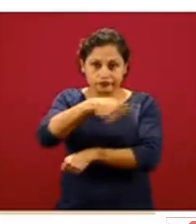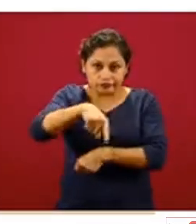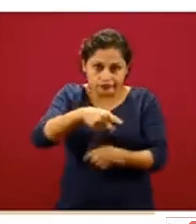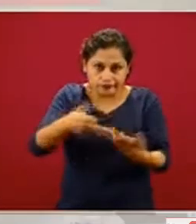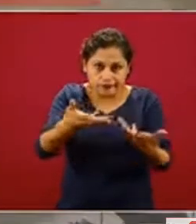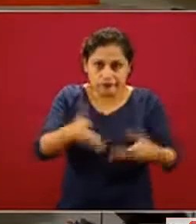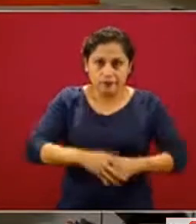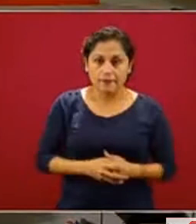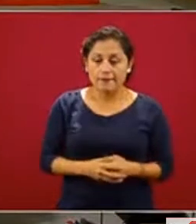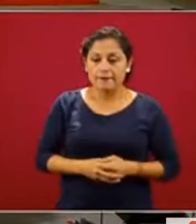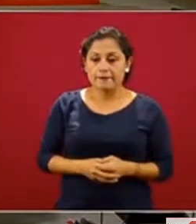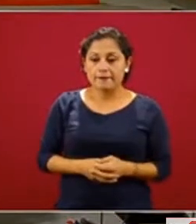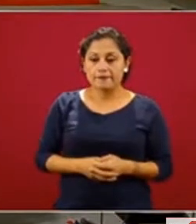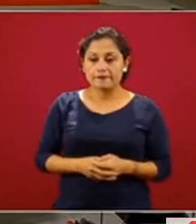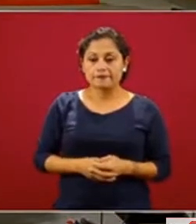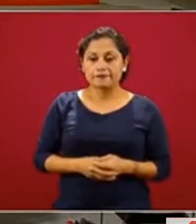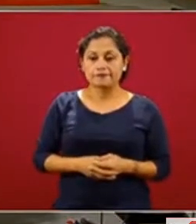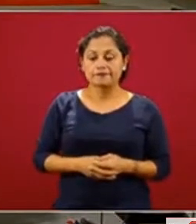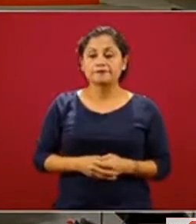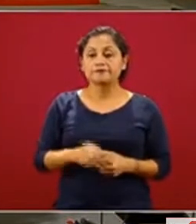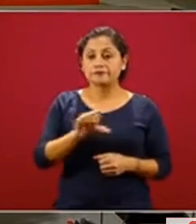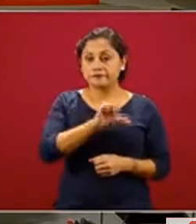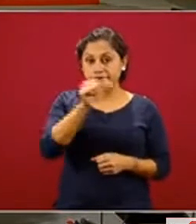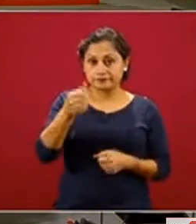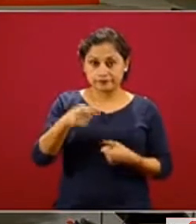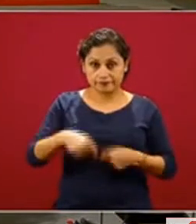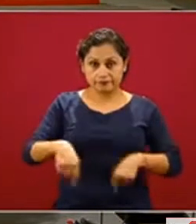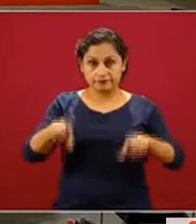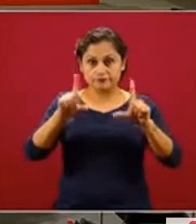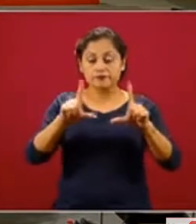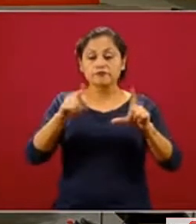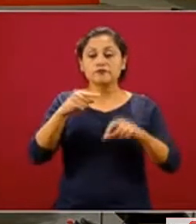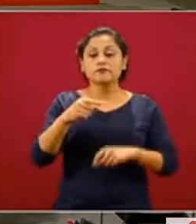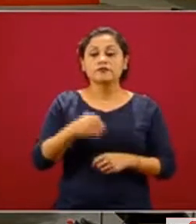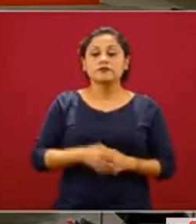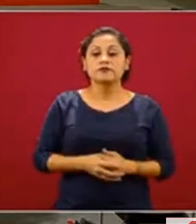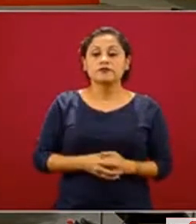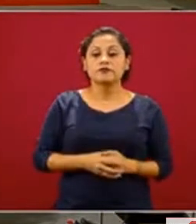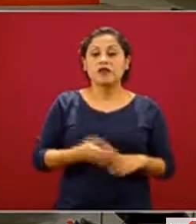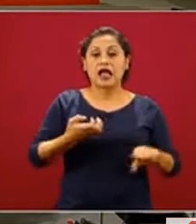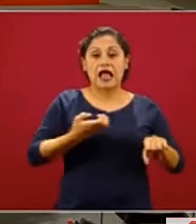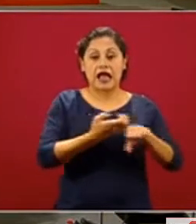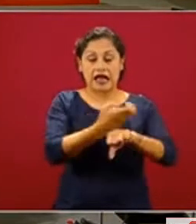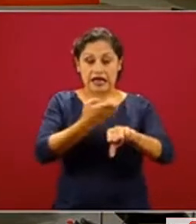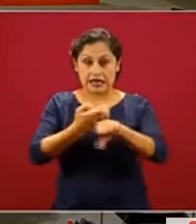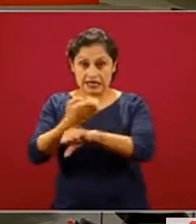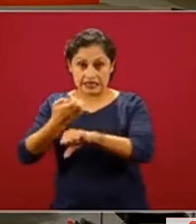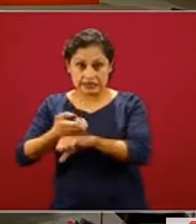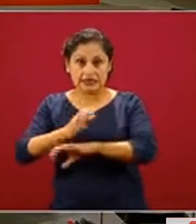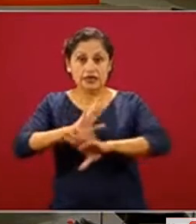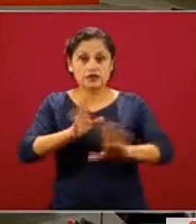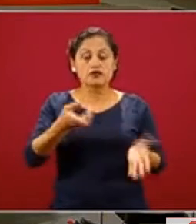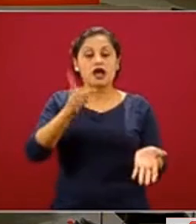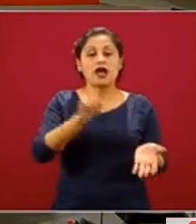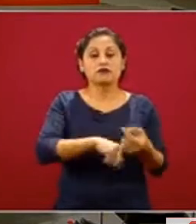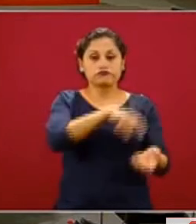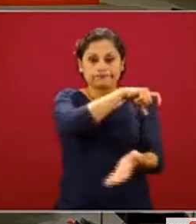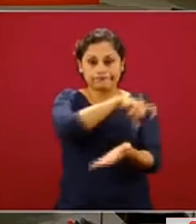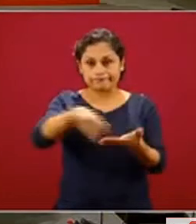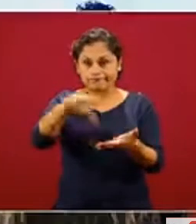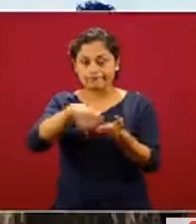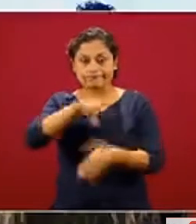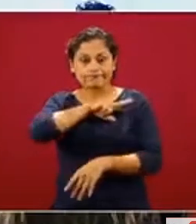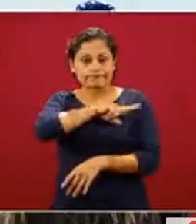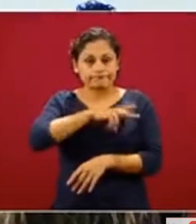La siguiente, tenemos una existencia de insecticidas. Los estados han estado comprando insecticidas. Se hizo una